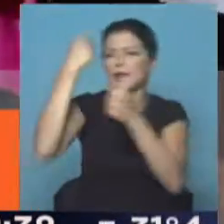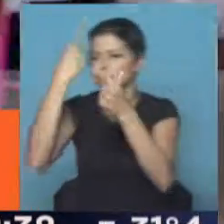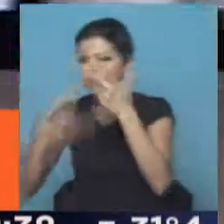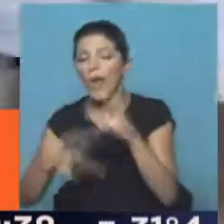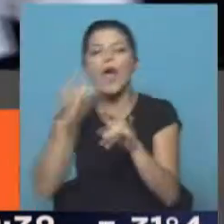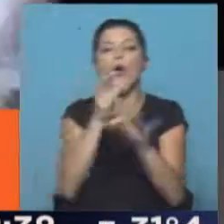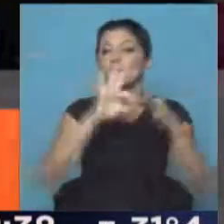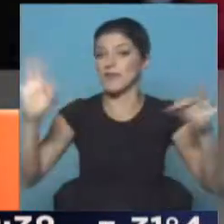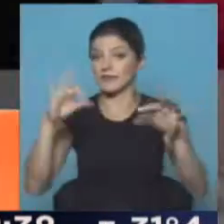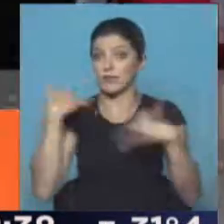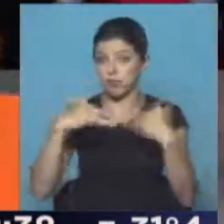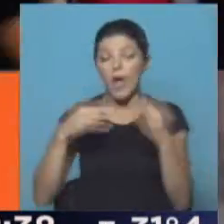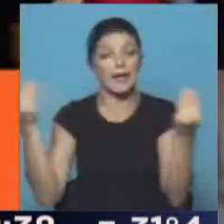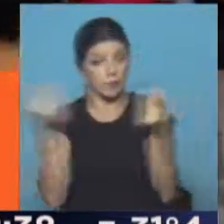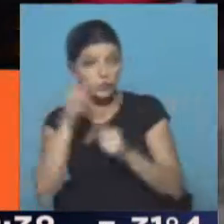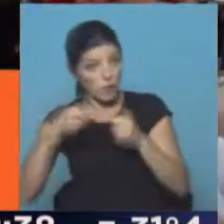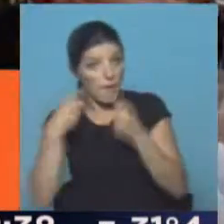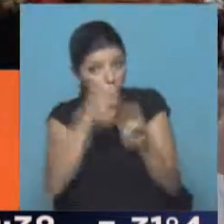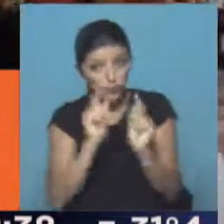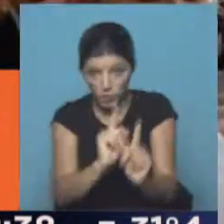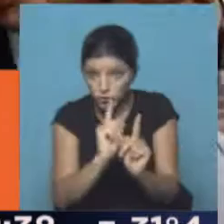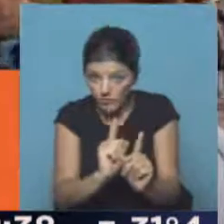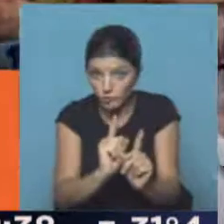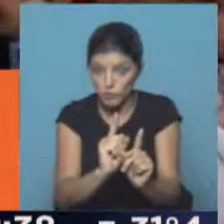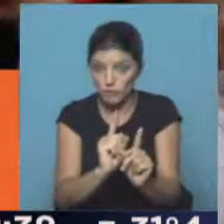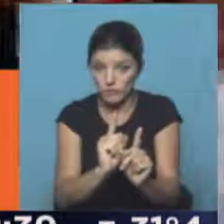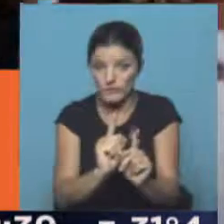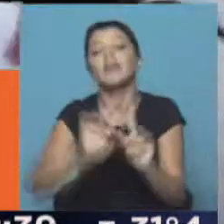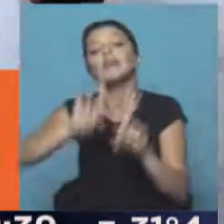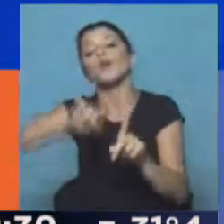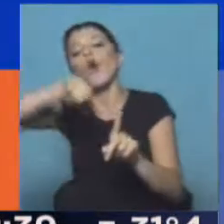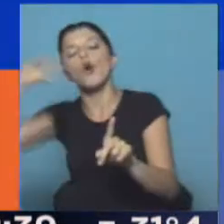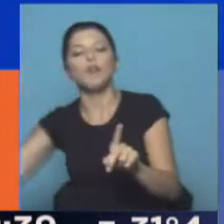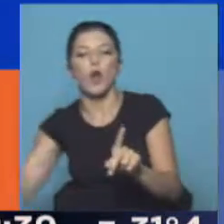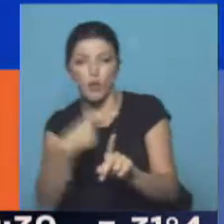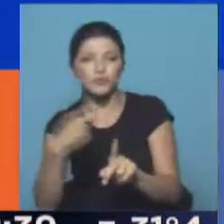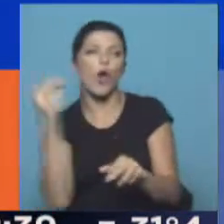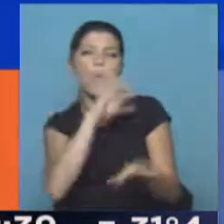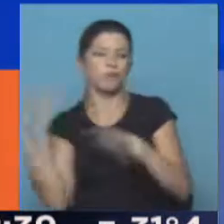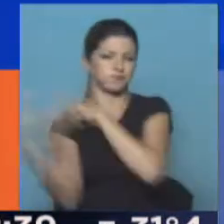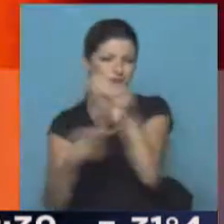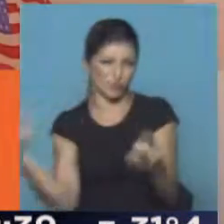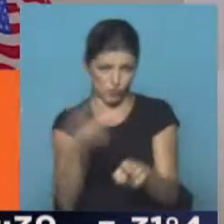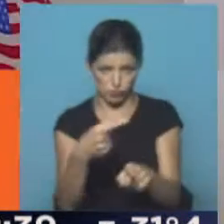que lograron seducir a una gran parte de la población incorporando agresiones y hasta insultos.